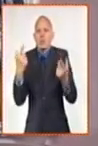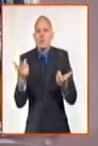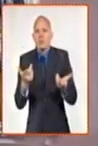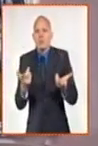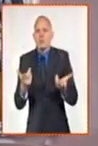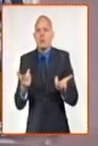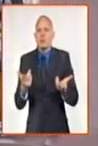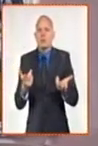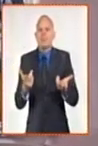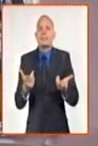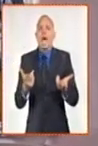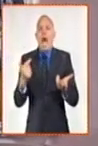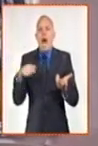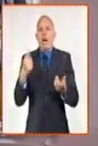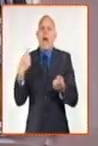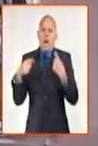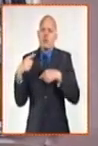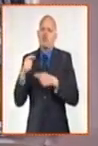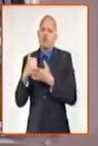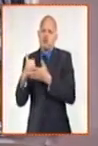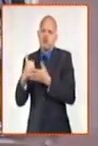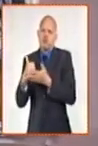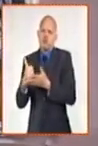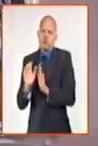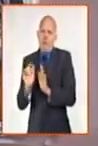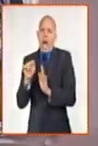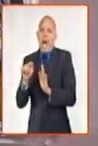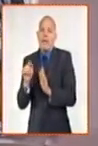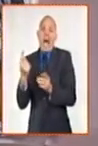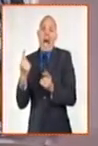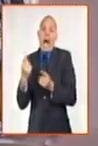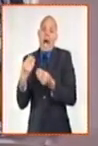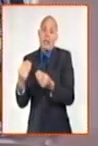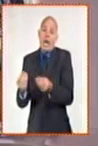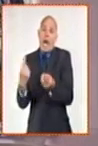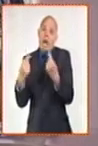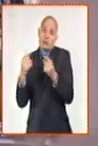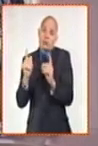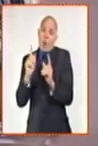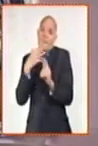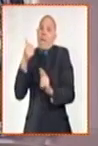en otras regiones de Pinar del Río, que tenemos microsistemas funcionando que da un nivel de cobertura,